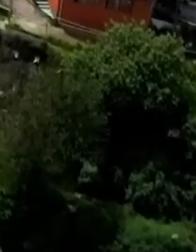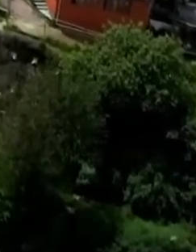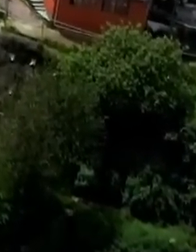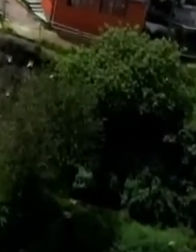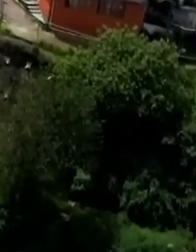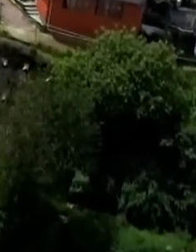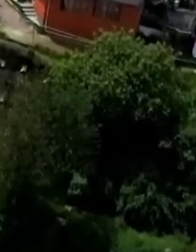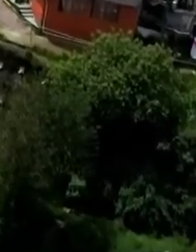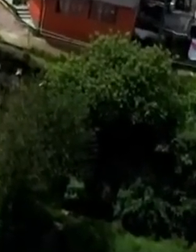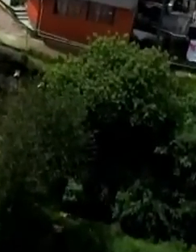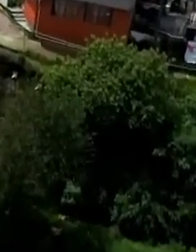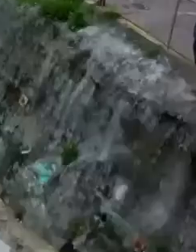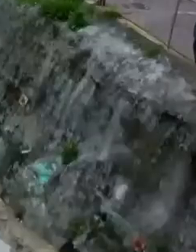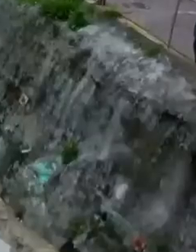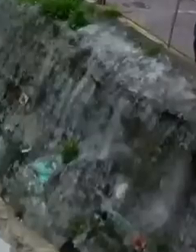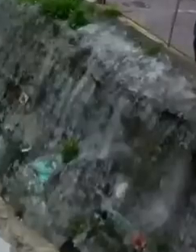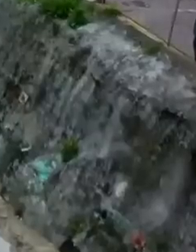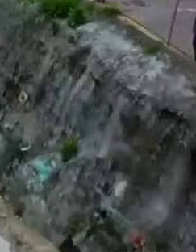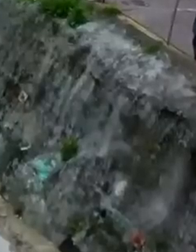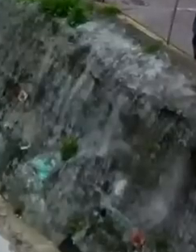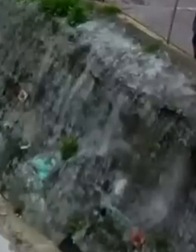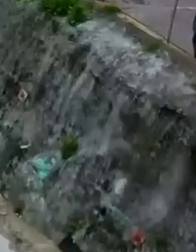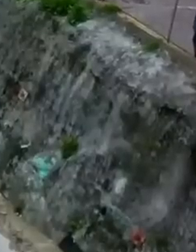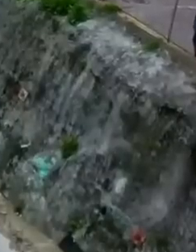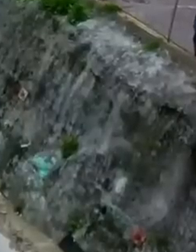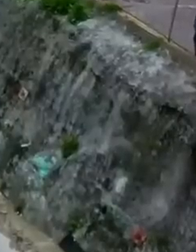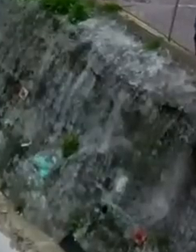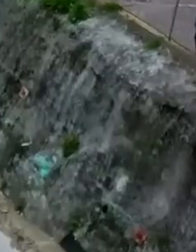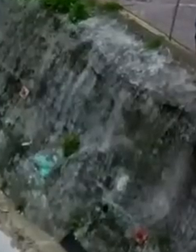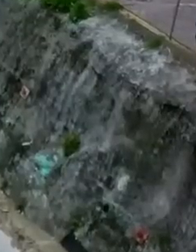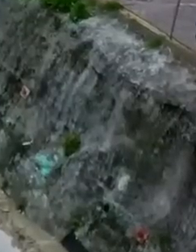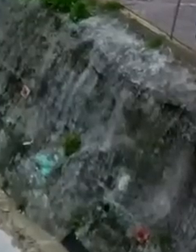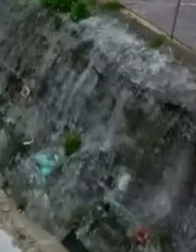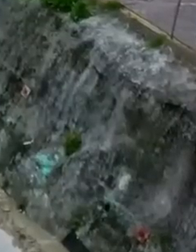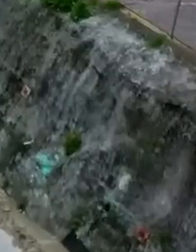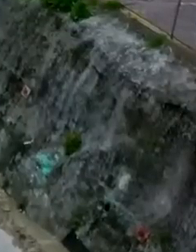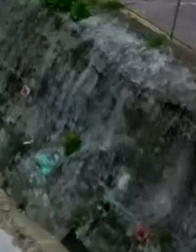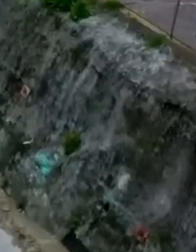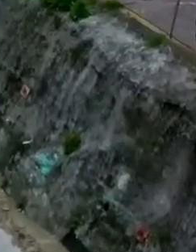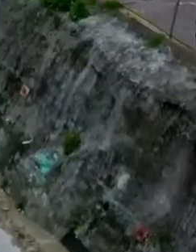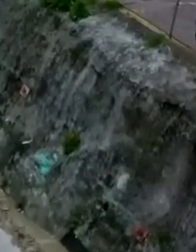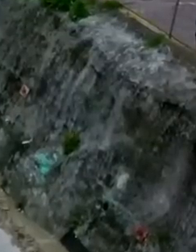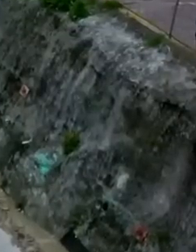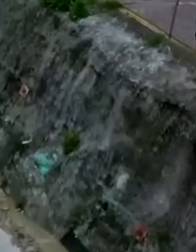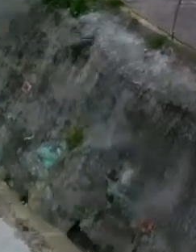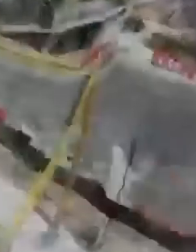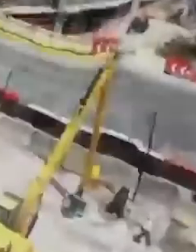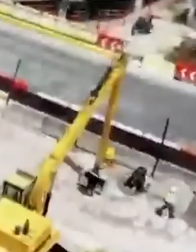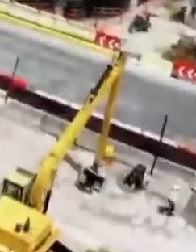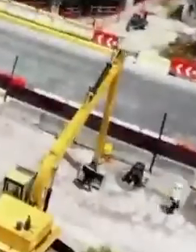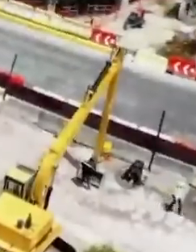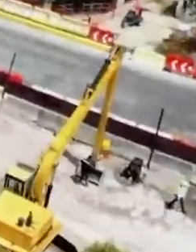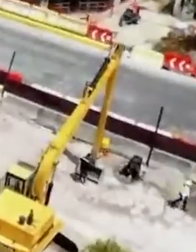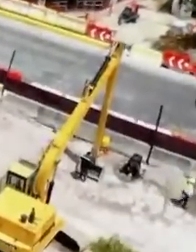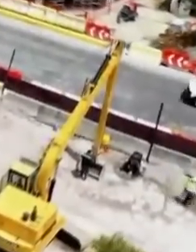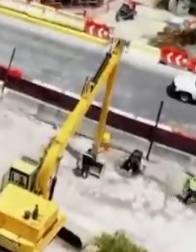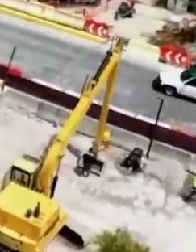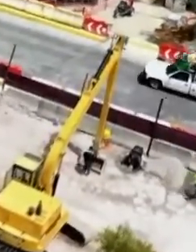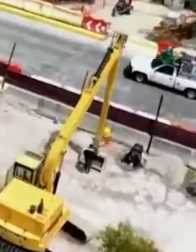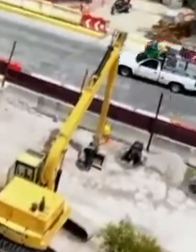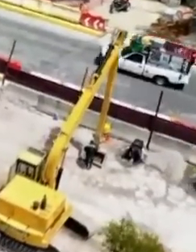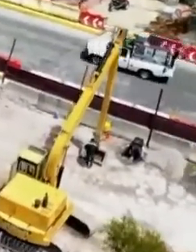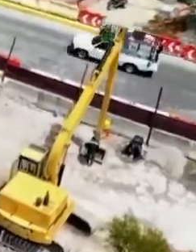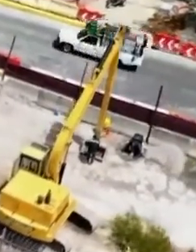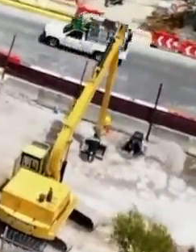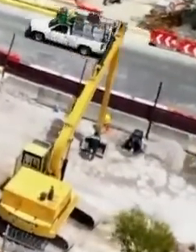nueva vialidad, construyendo las cunetas para el desalojo del agua pluvial en el acceso sur del nuevo puente. Arteaga y Salazar.